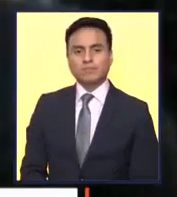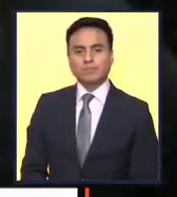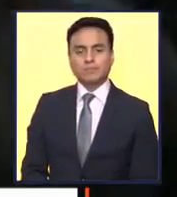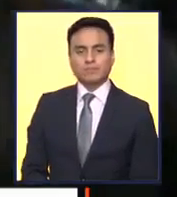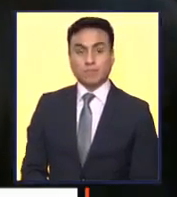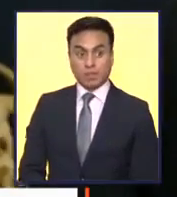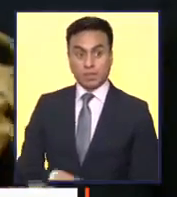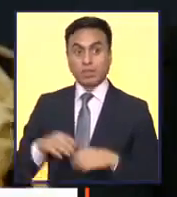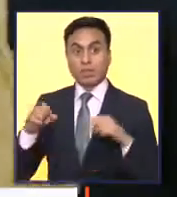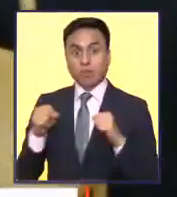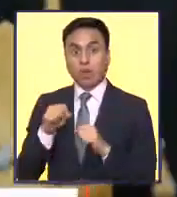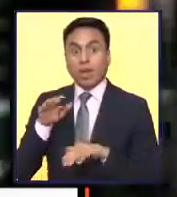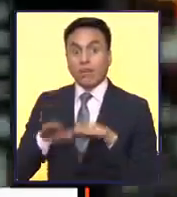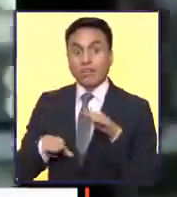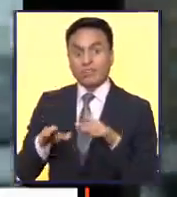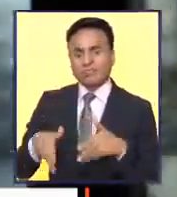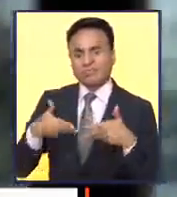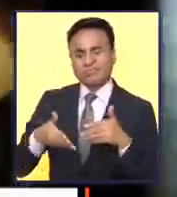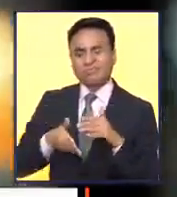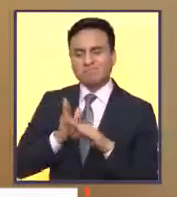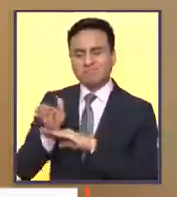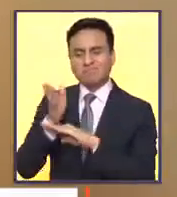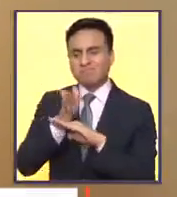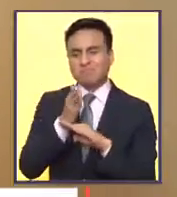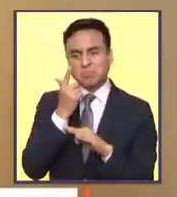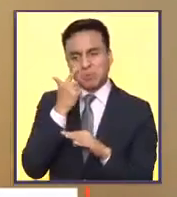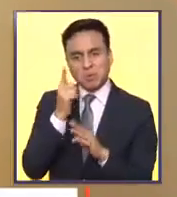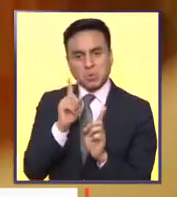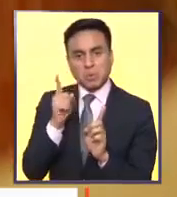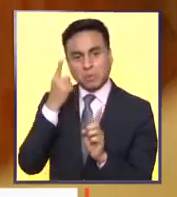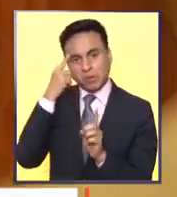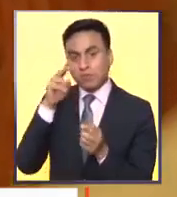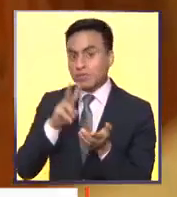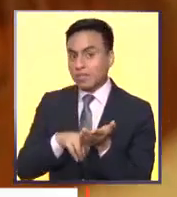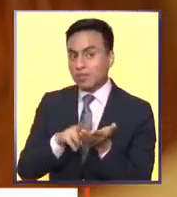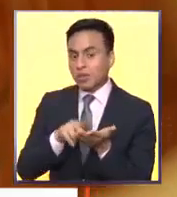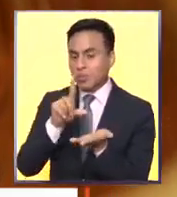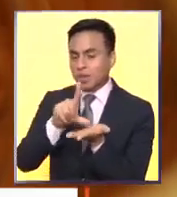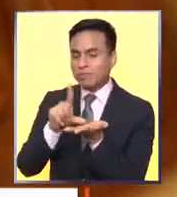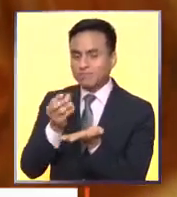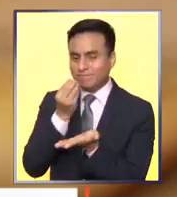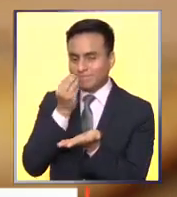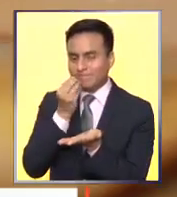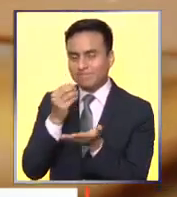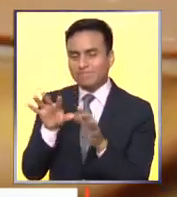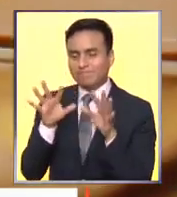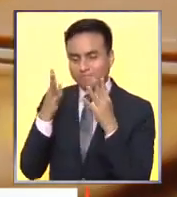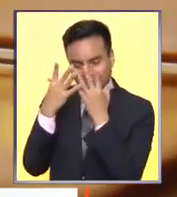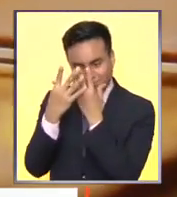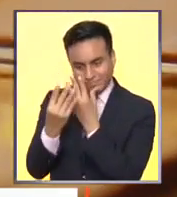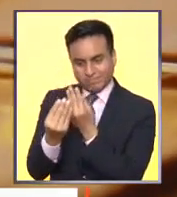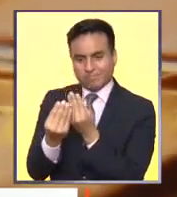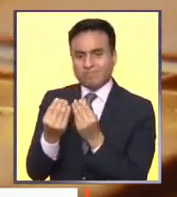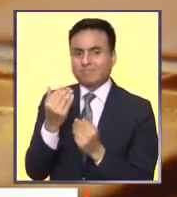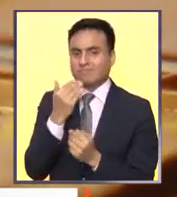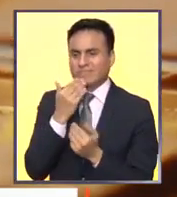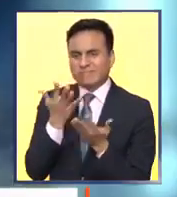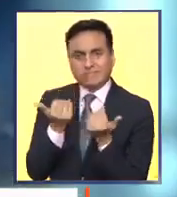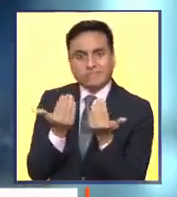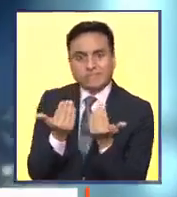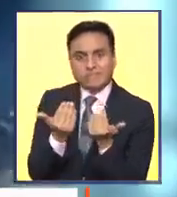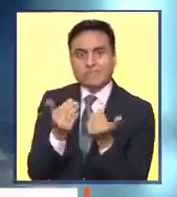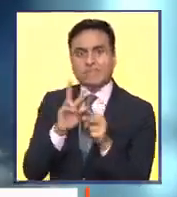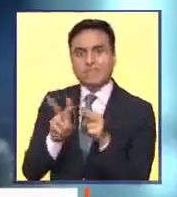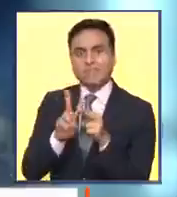El frío a veces no nos anima a salir a conocer y probar, pero lo cierto es que hay lugares y comidas que son una tentación e incluso una necesidad para hacer